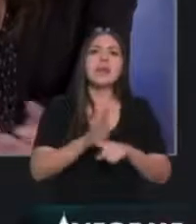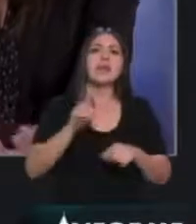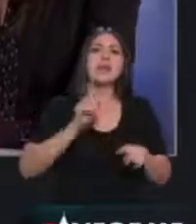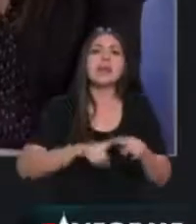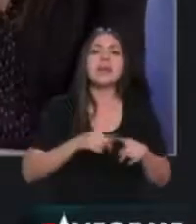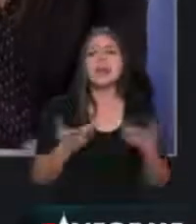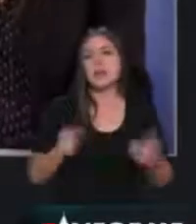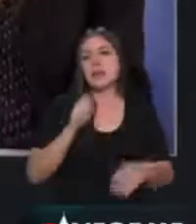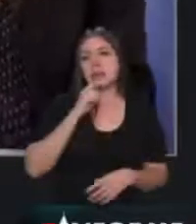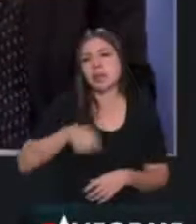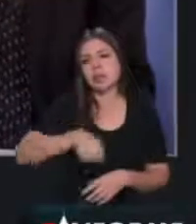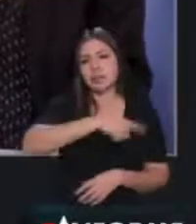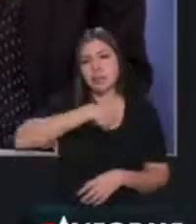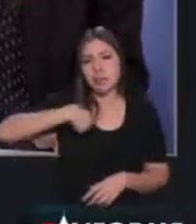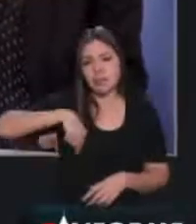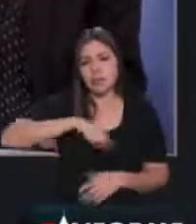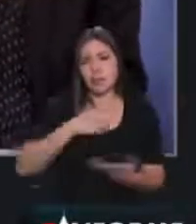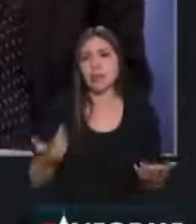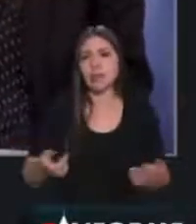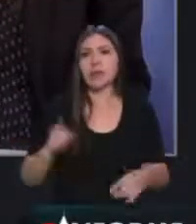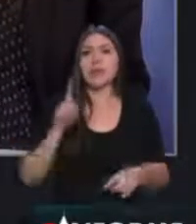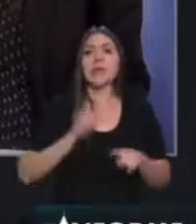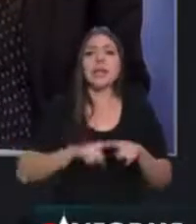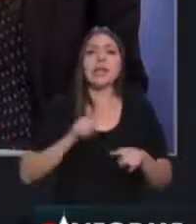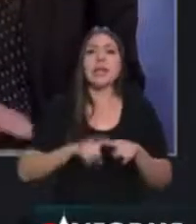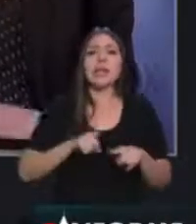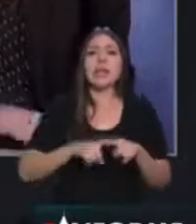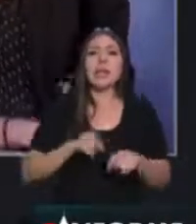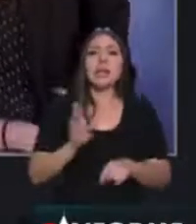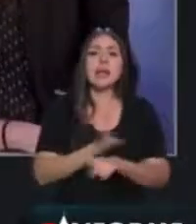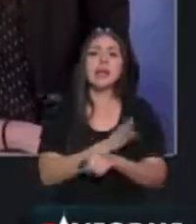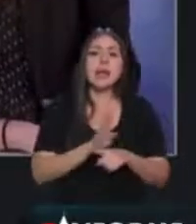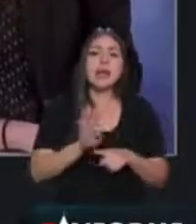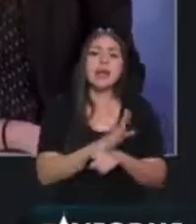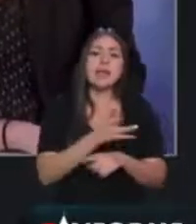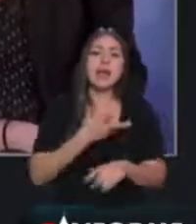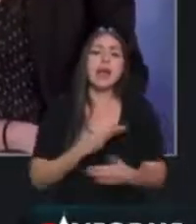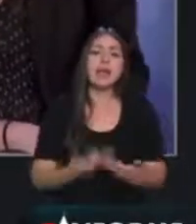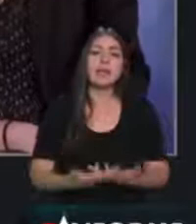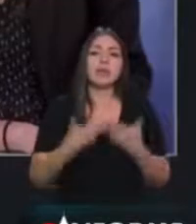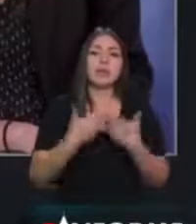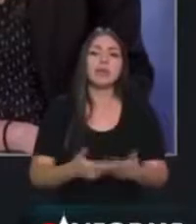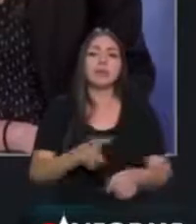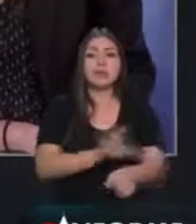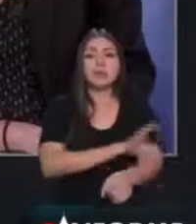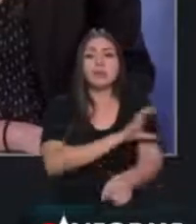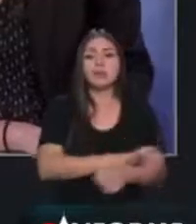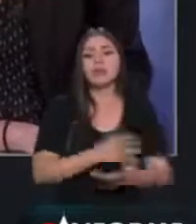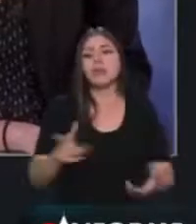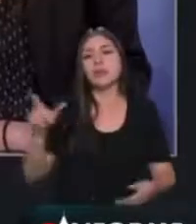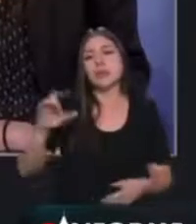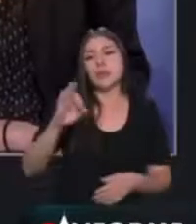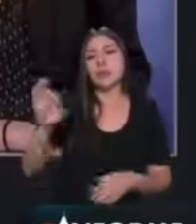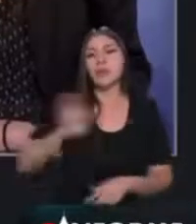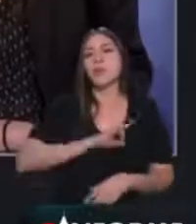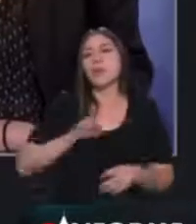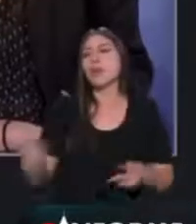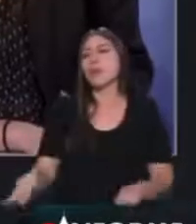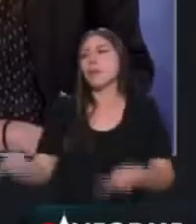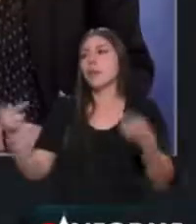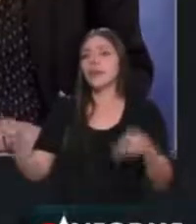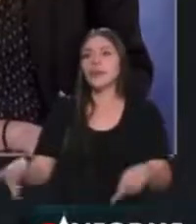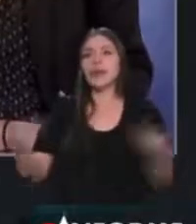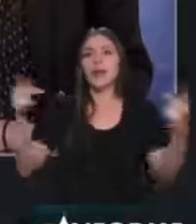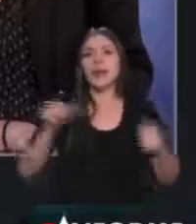nosotros. Claro, Una. ¿Quién se beneficia con los de autobasto? La comisión, porque entonces ya le va a poder vender a todas